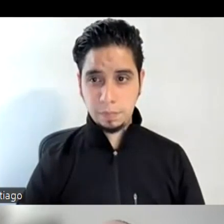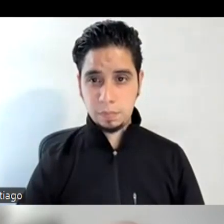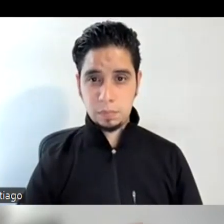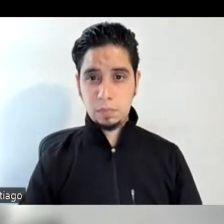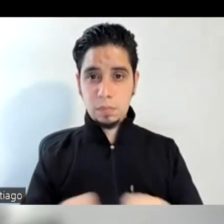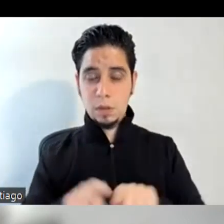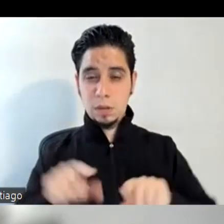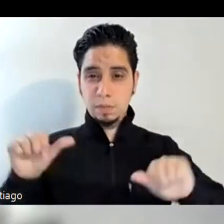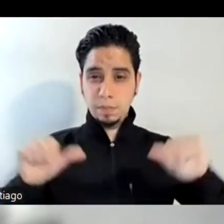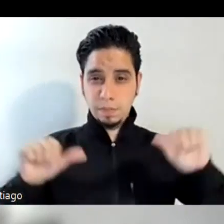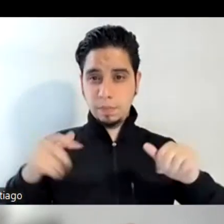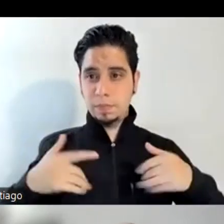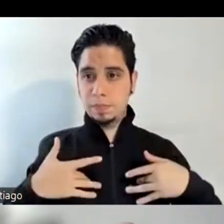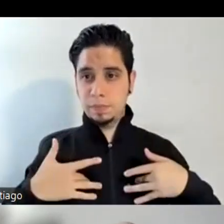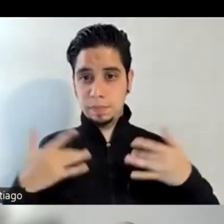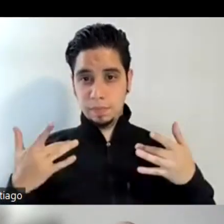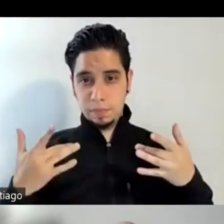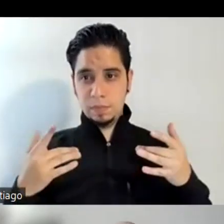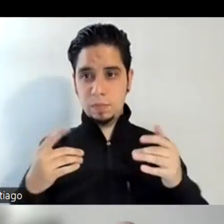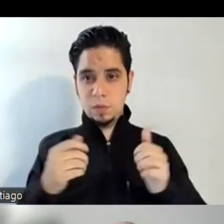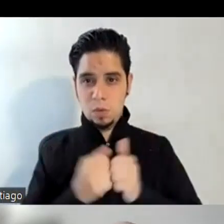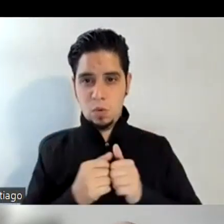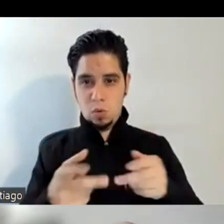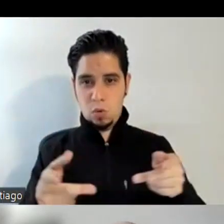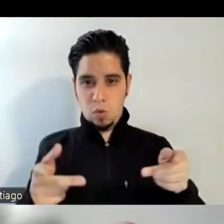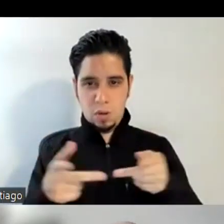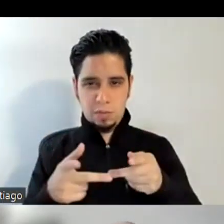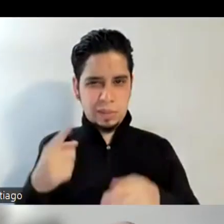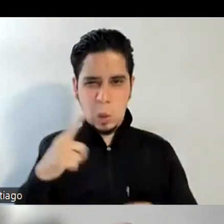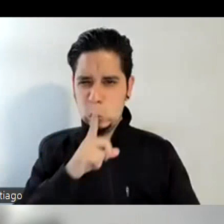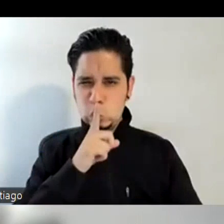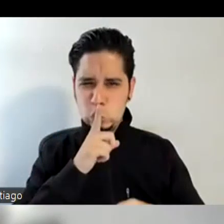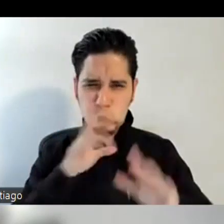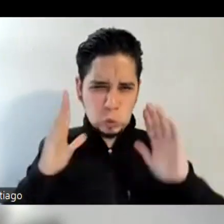evento con en un país tropical donde hay que cambiar el clima.